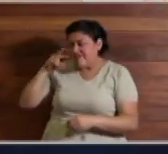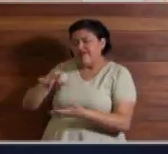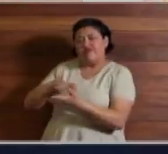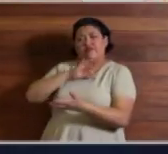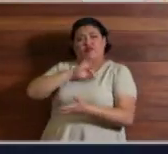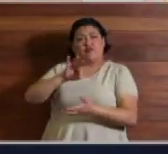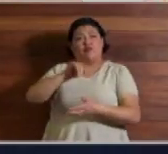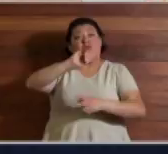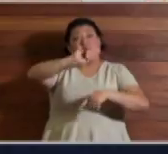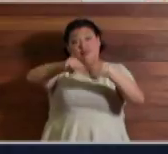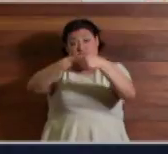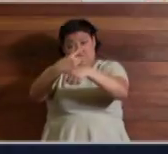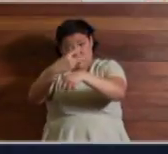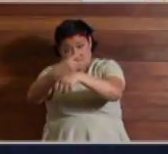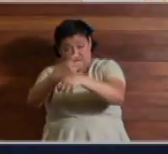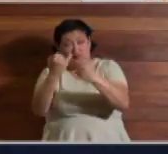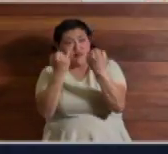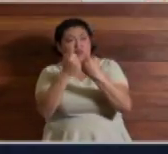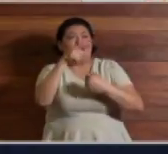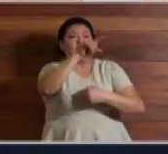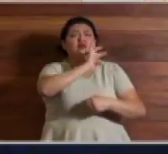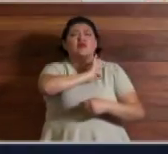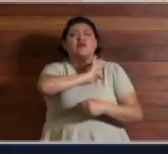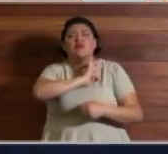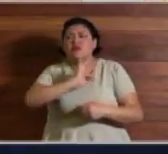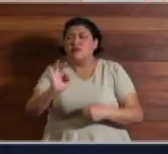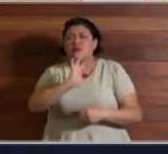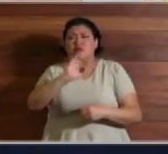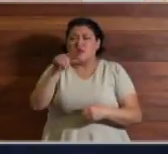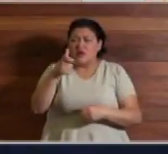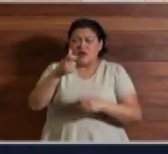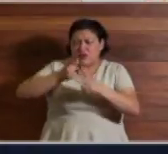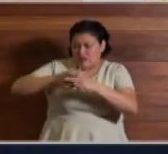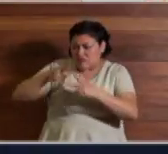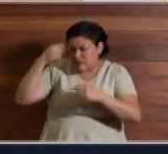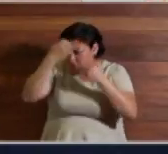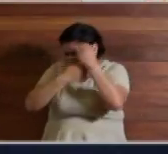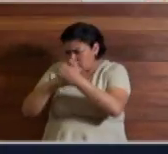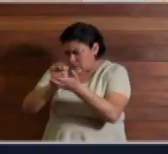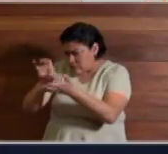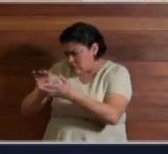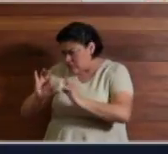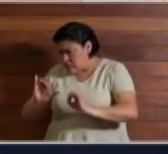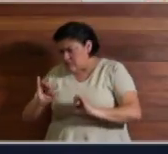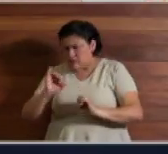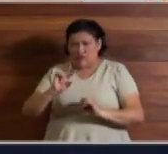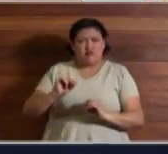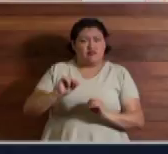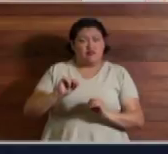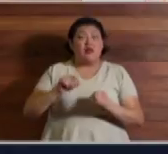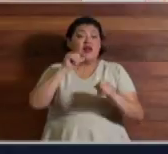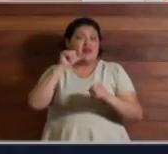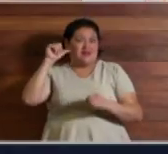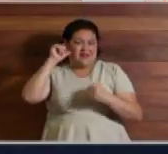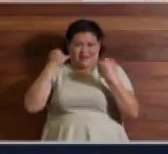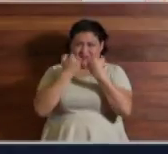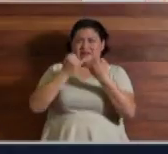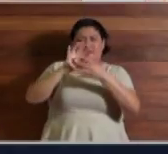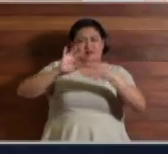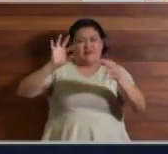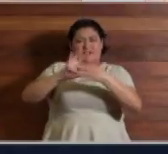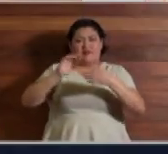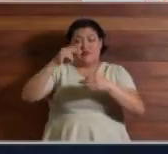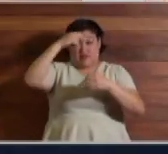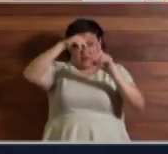enfrentando el reto y el desafío que hemos comentado estos días, este día y el de ayer, sobre la realidad de